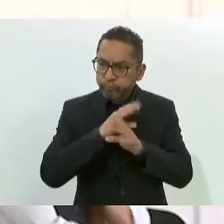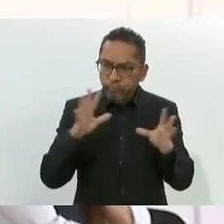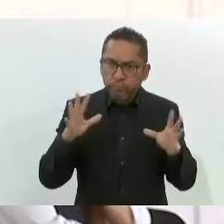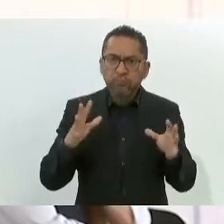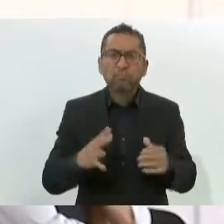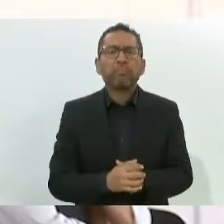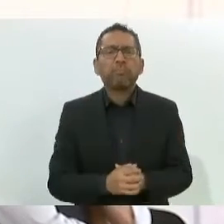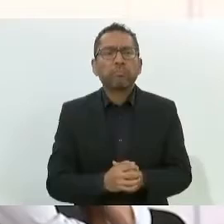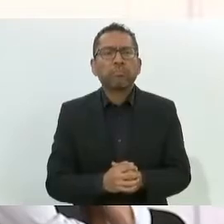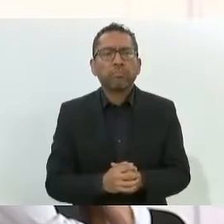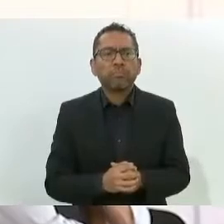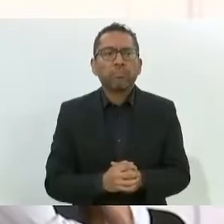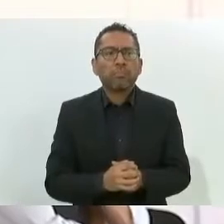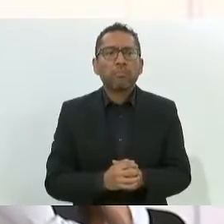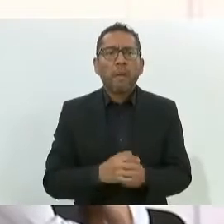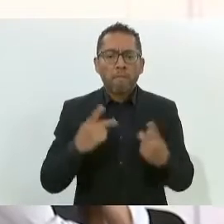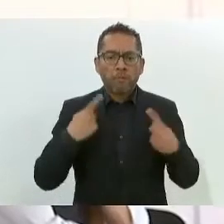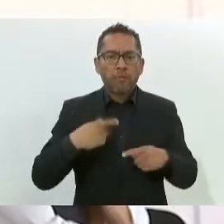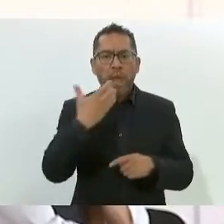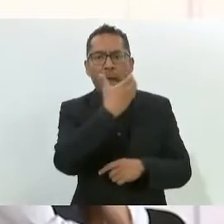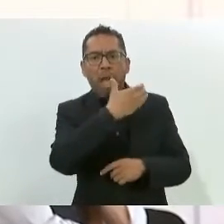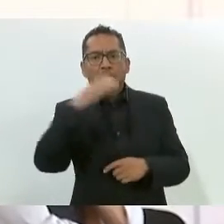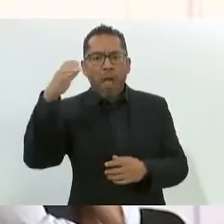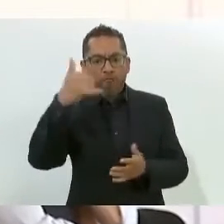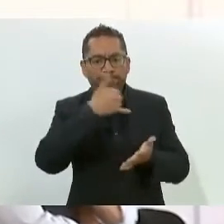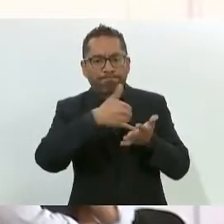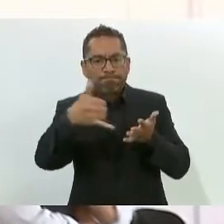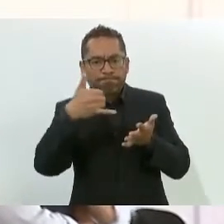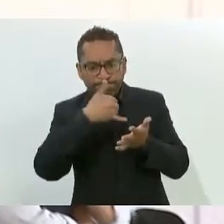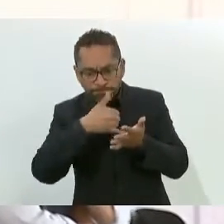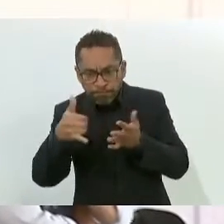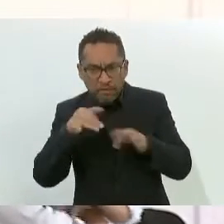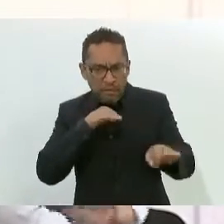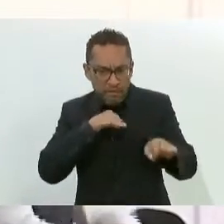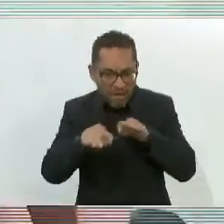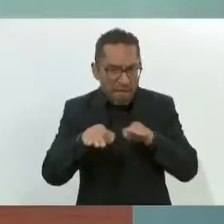emprendedores, agricultores que